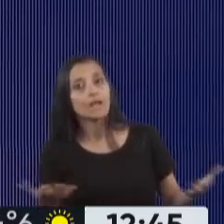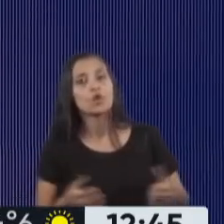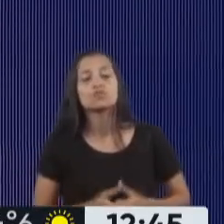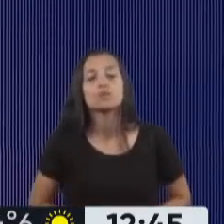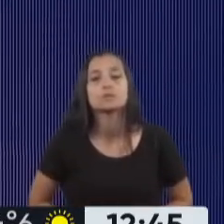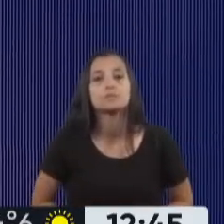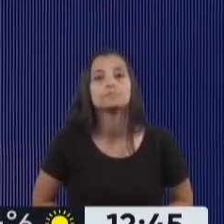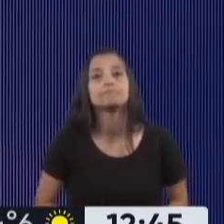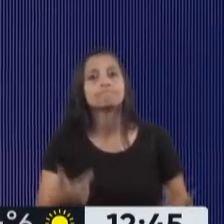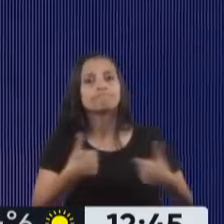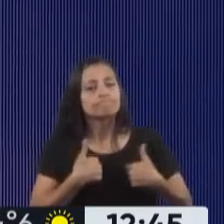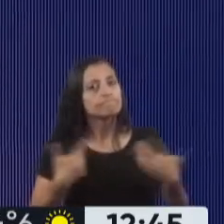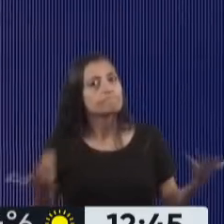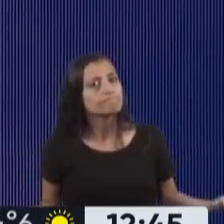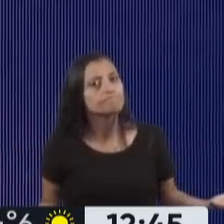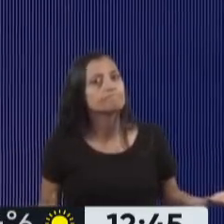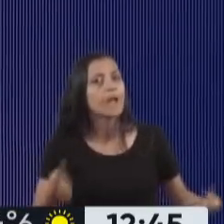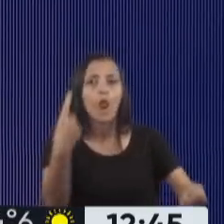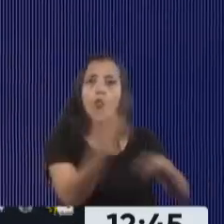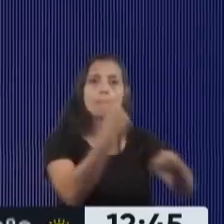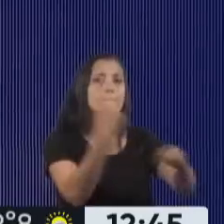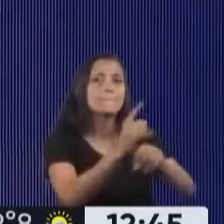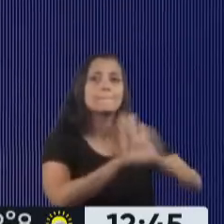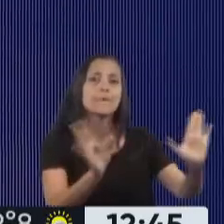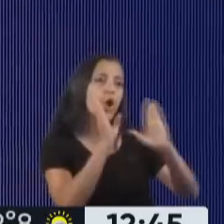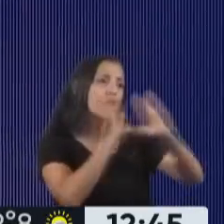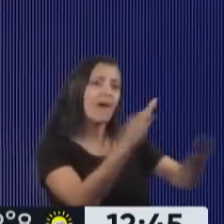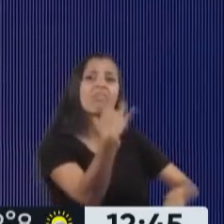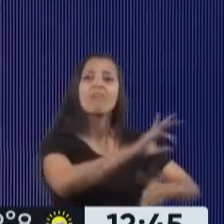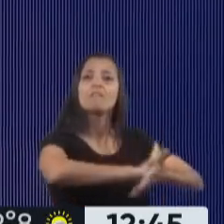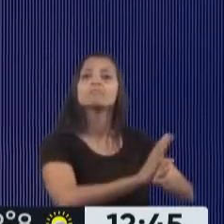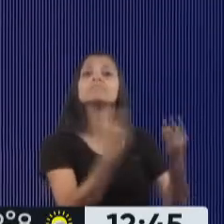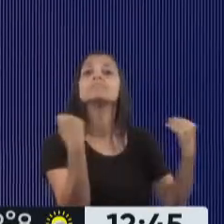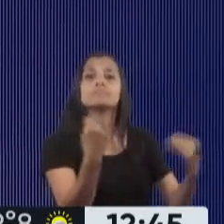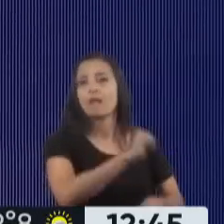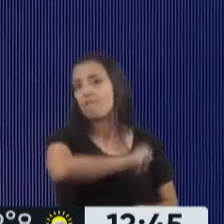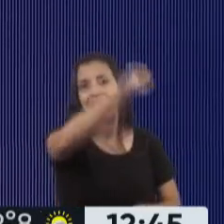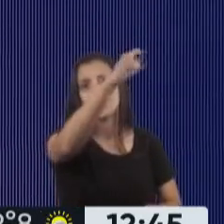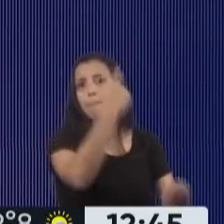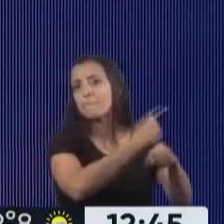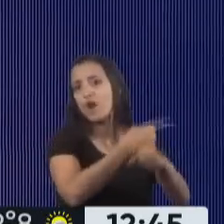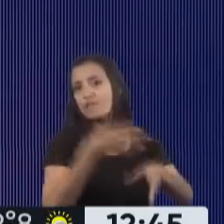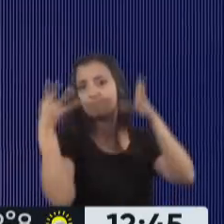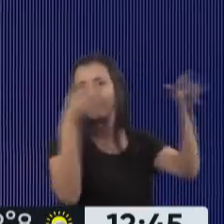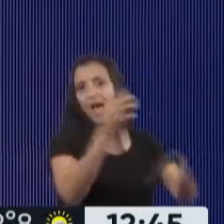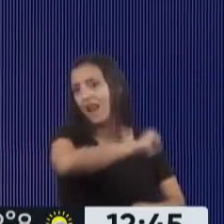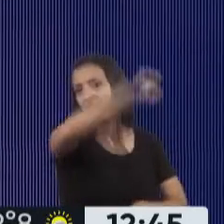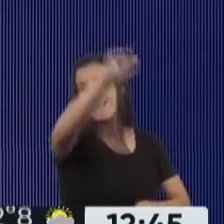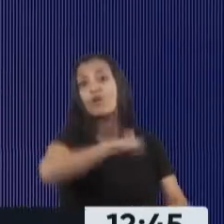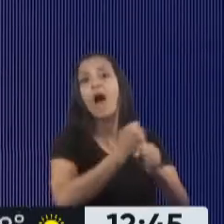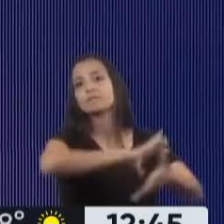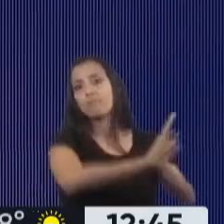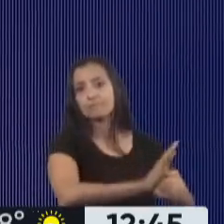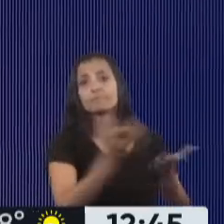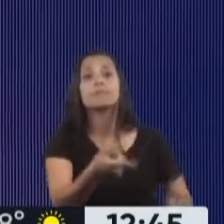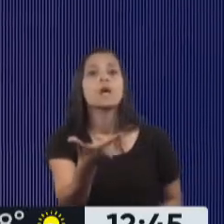Entonces, lo primero que claramente teníamos que terminar era con la inflación. Acá, sin lugar